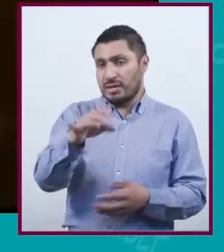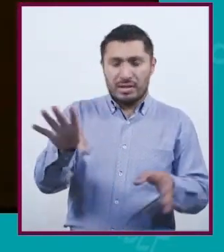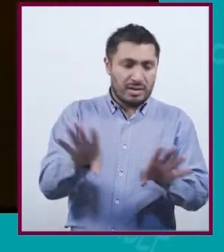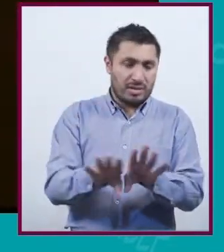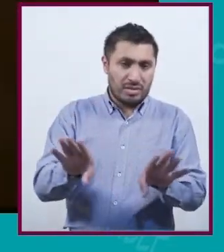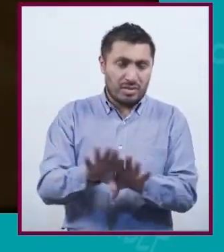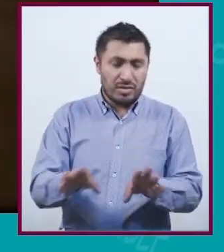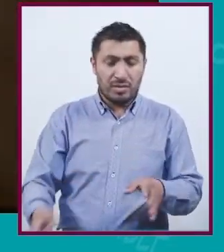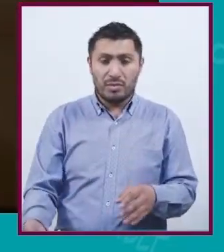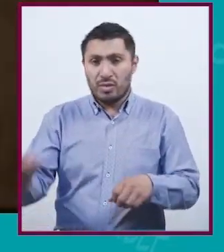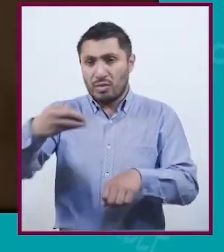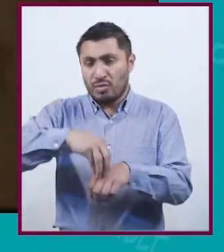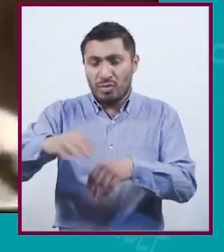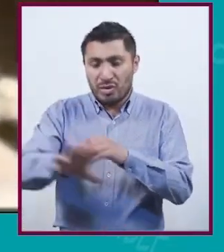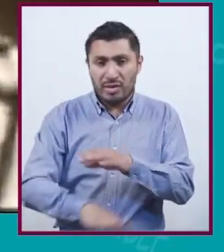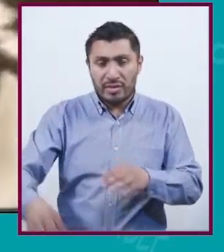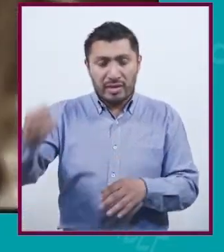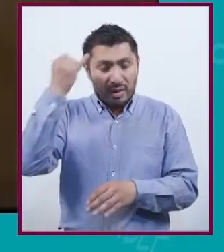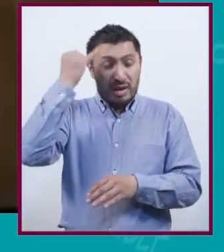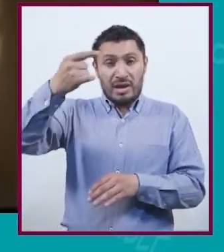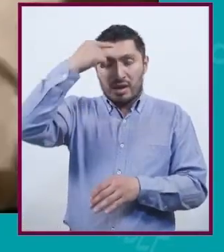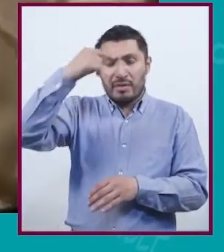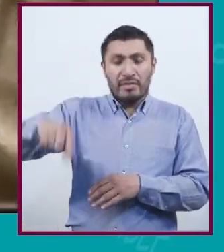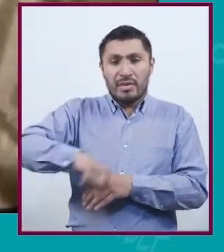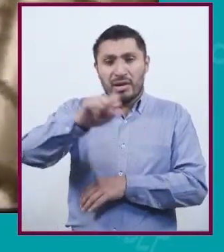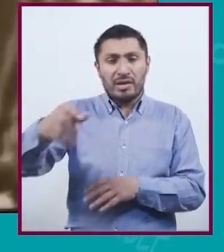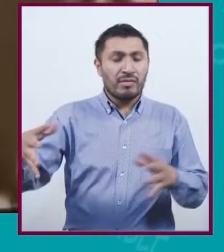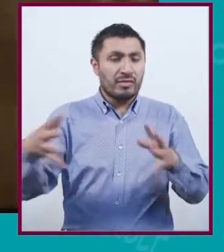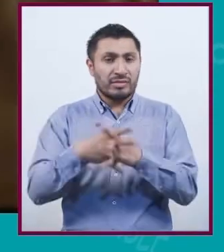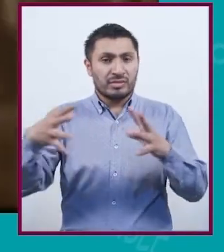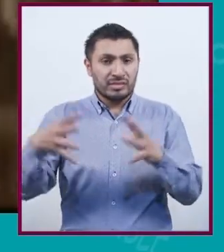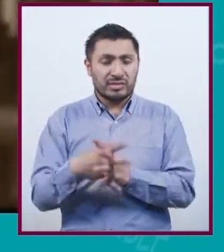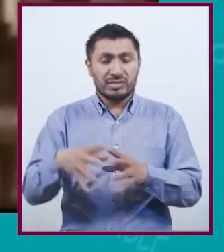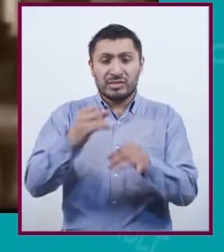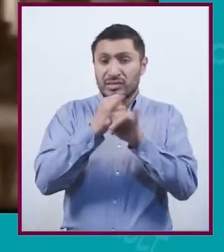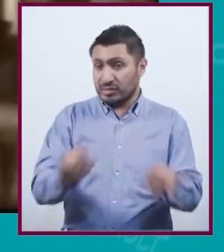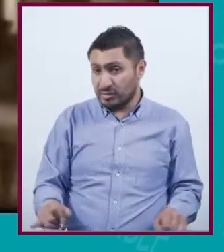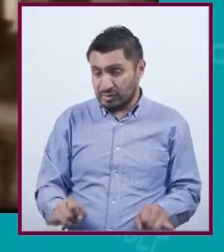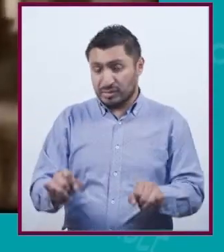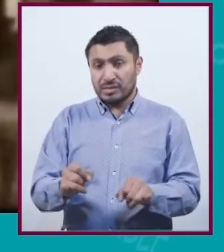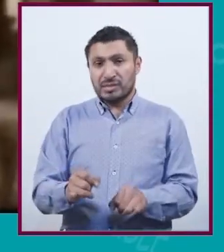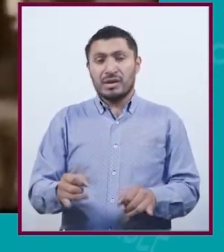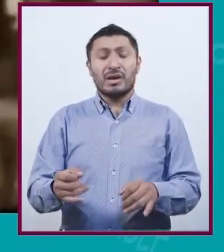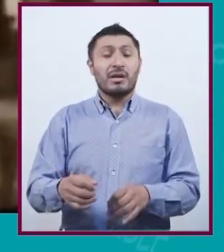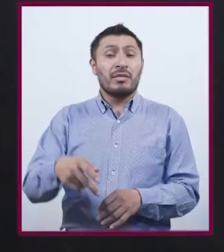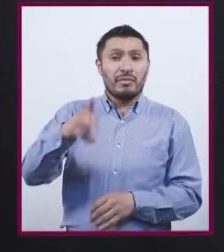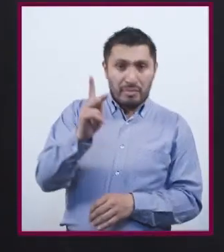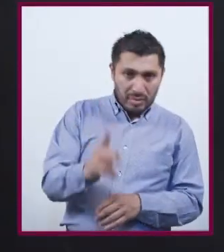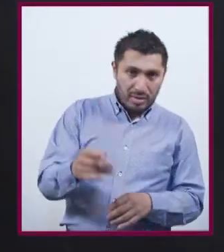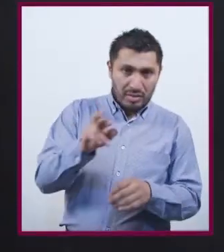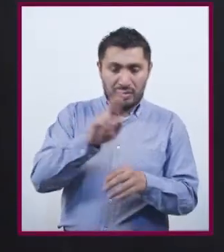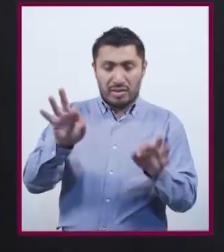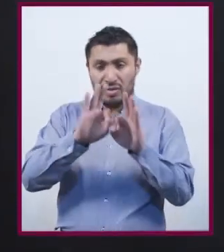Ilustración criolla, así como sentar las bases ideológicas para la posterior lucha de independencia. Mientras que las